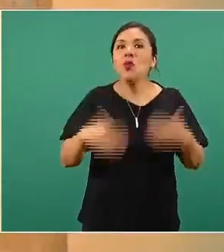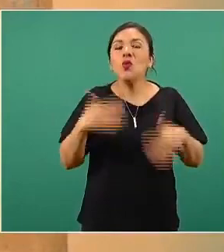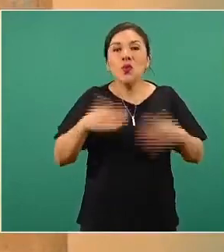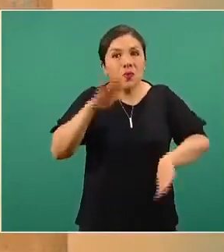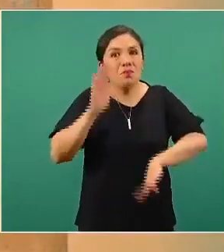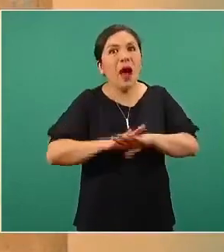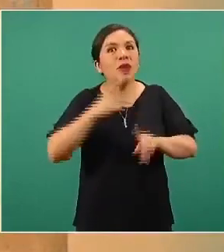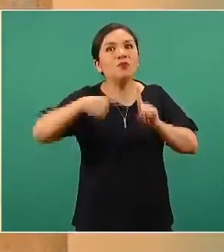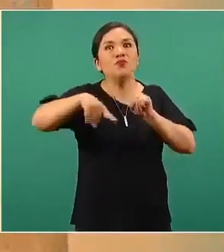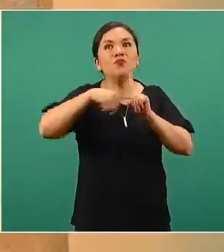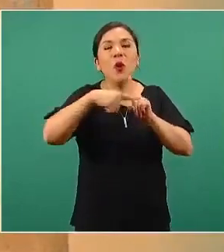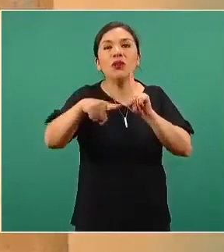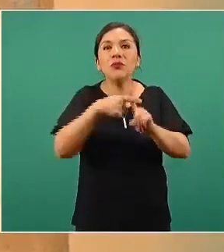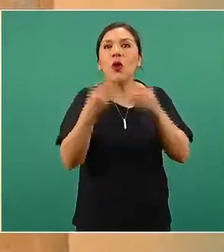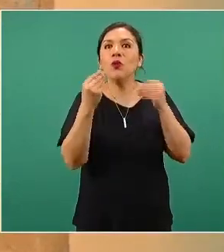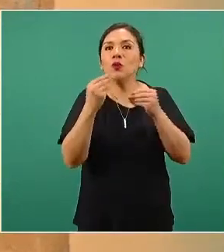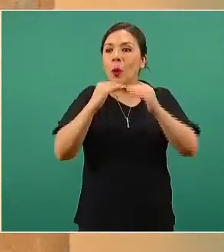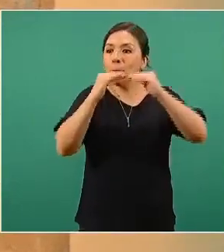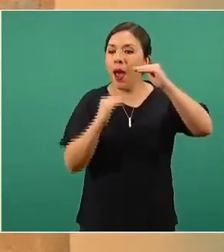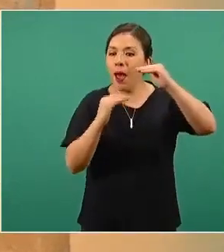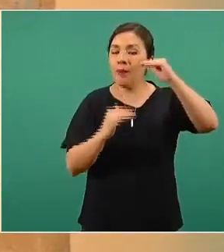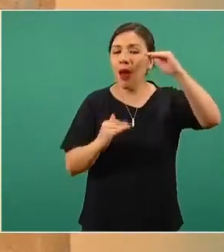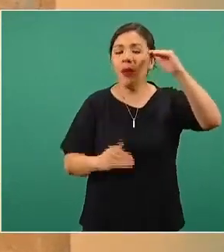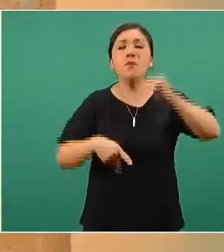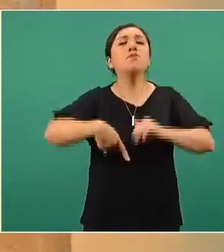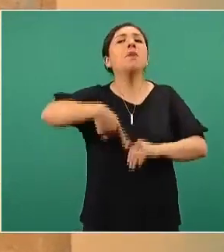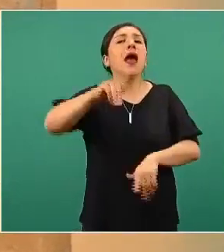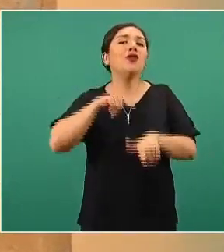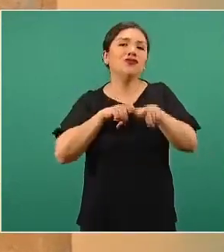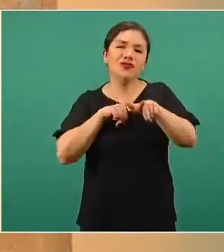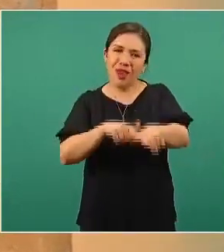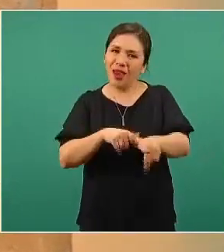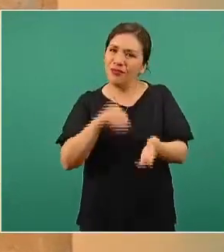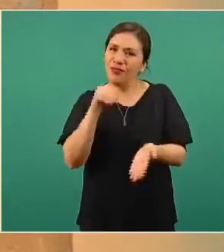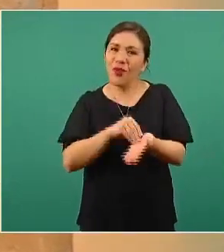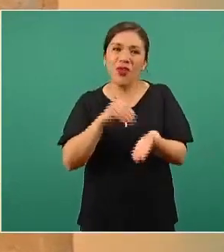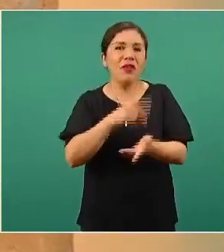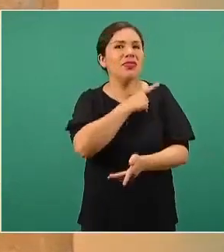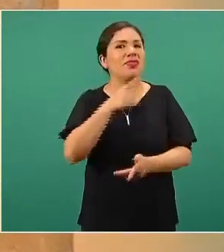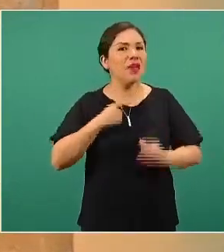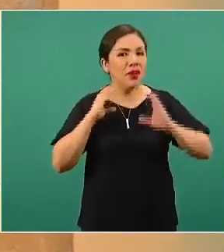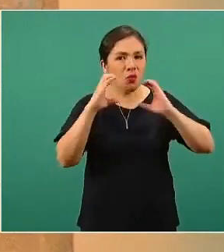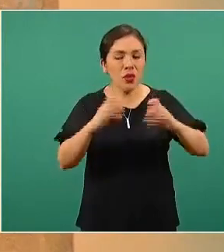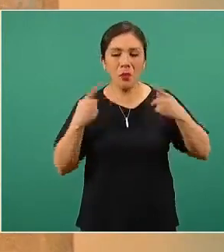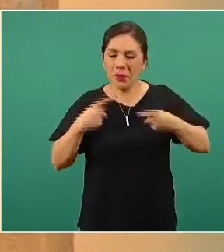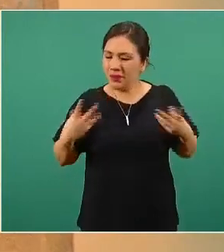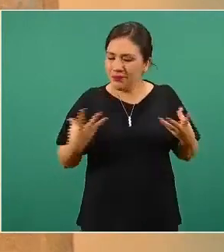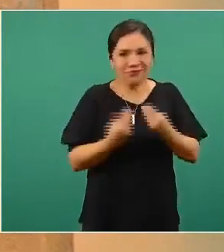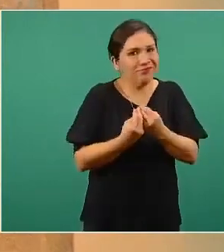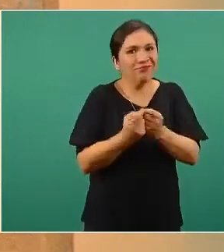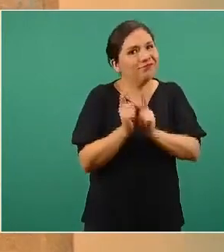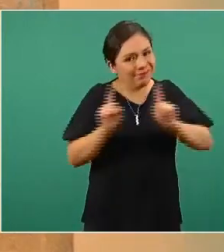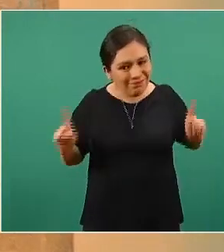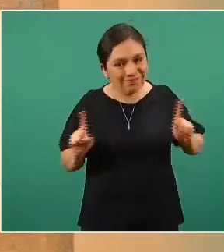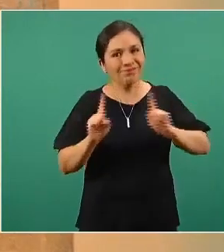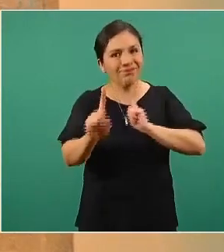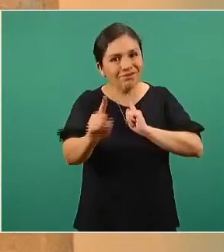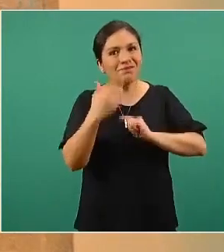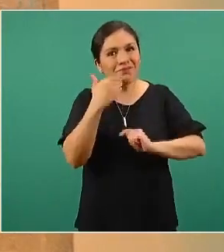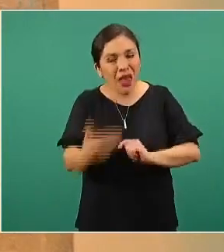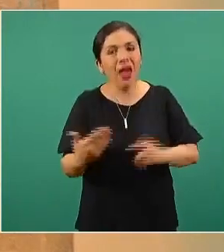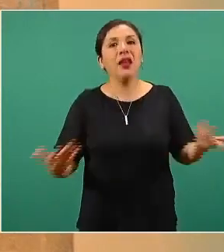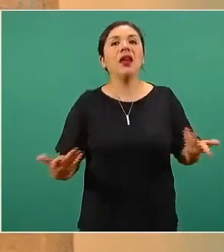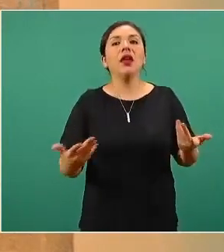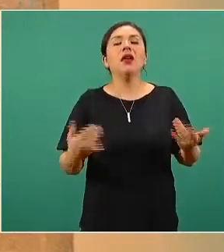favorable, la epidemia sigue y debemos de mantener las medidas de sana distancia y debemos de mantener, como